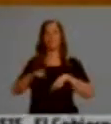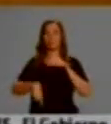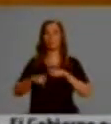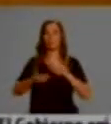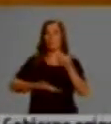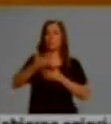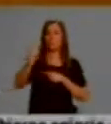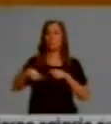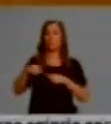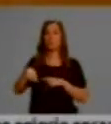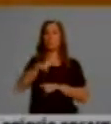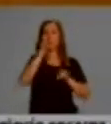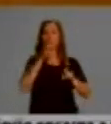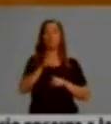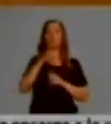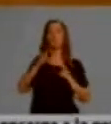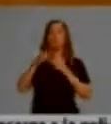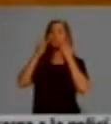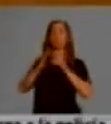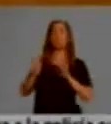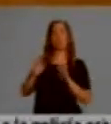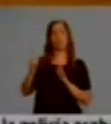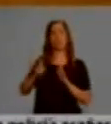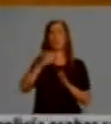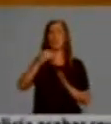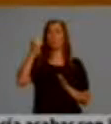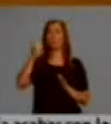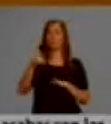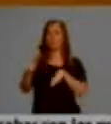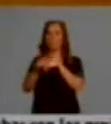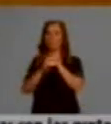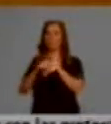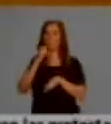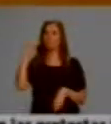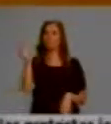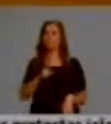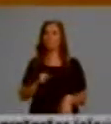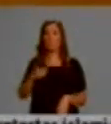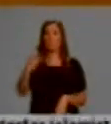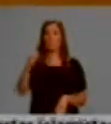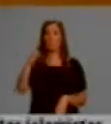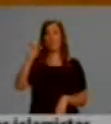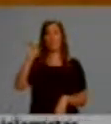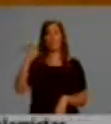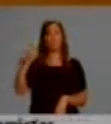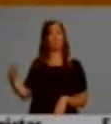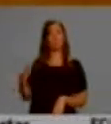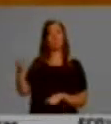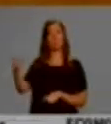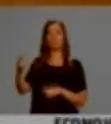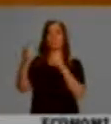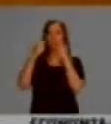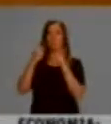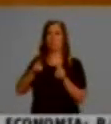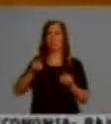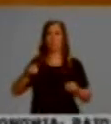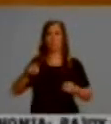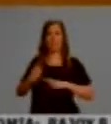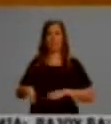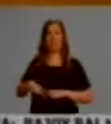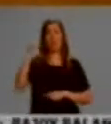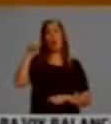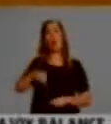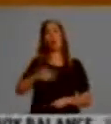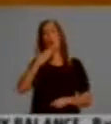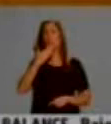Itál. Pero usted nos presenta un chivo expiatorio que es el señor Bárcenas, una sesión que parece que